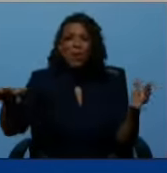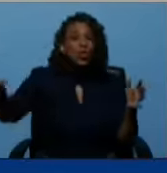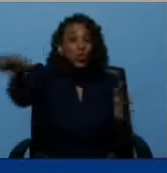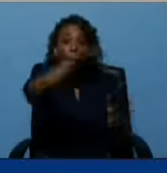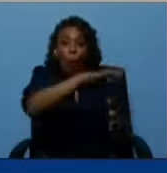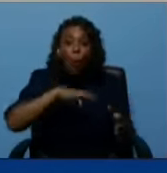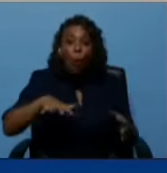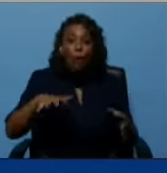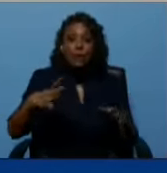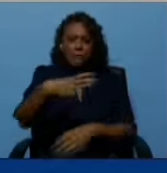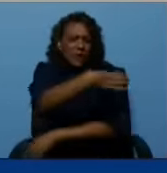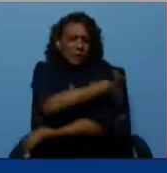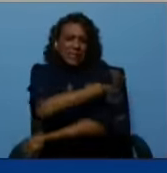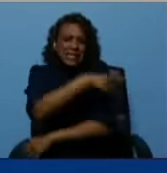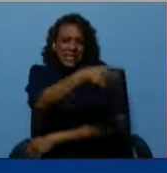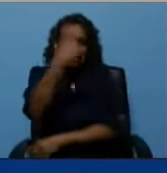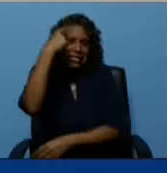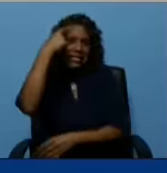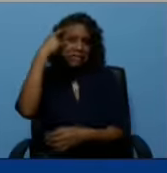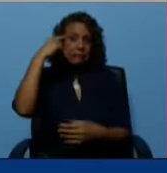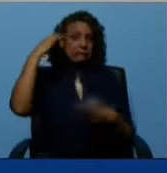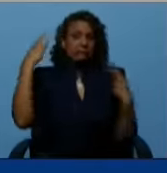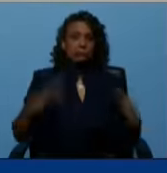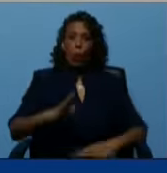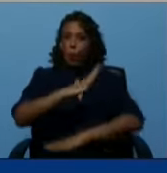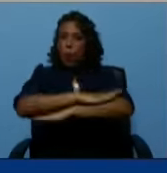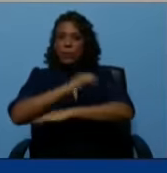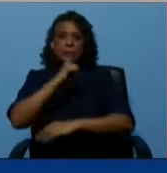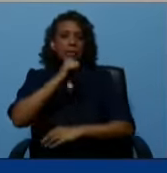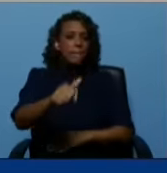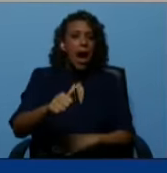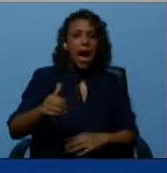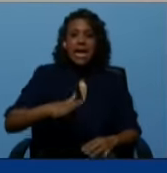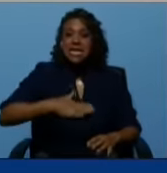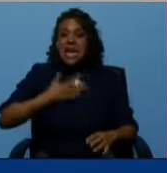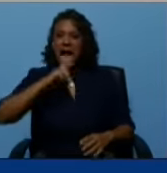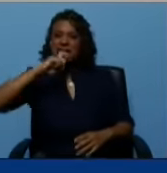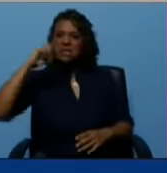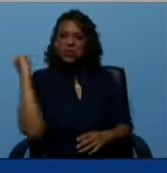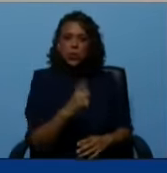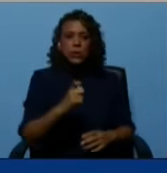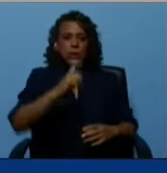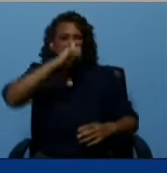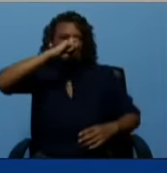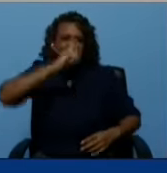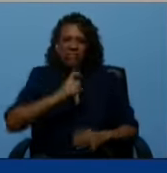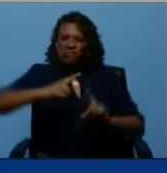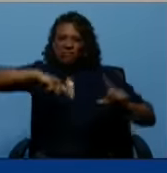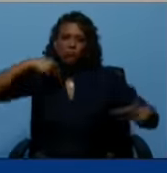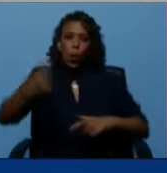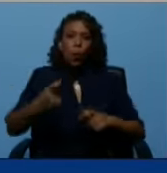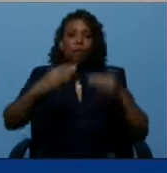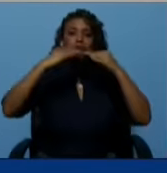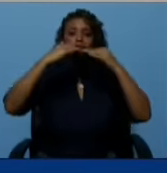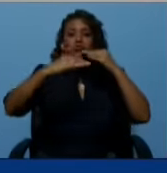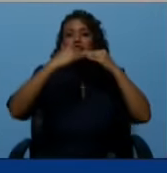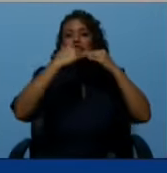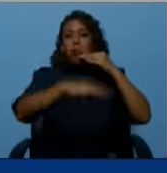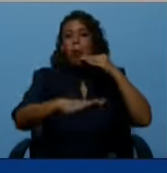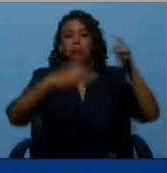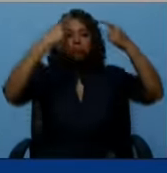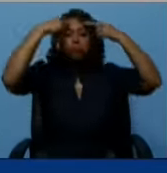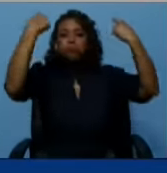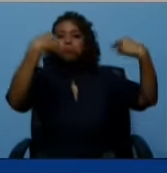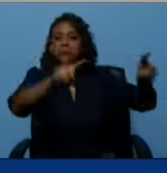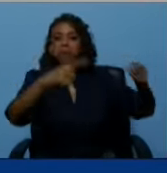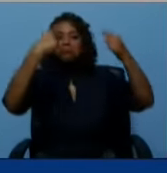esa corriente fascista, extremista, que quiere violencia, venganza y odio, se quedó sola. Se quedó